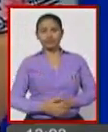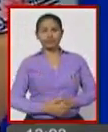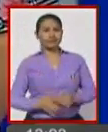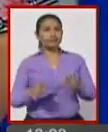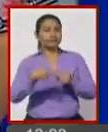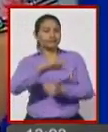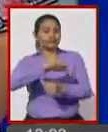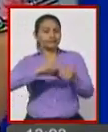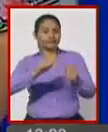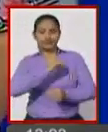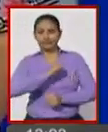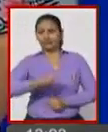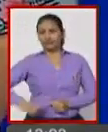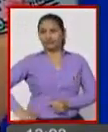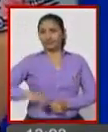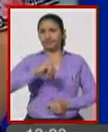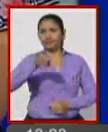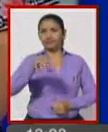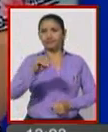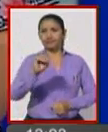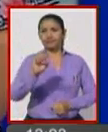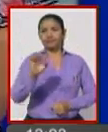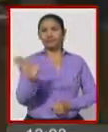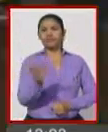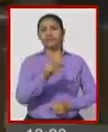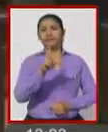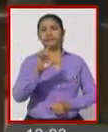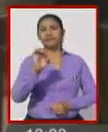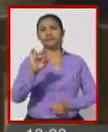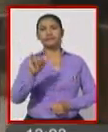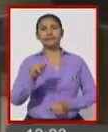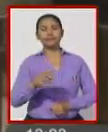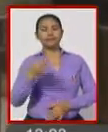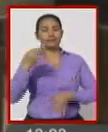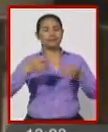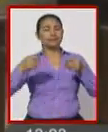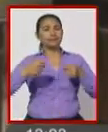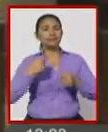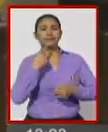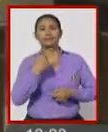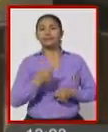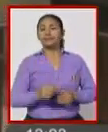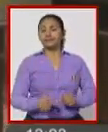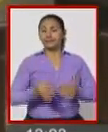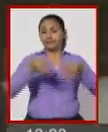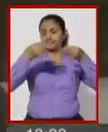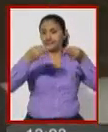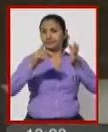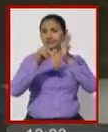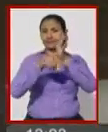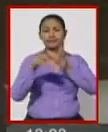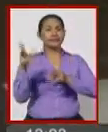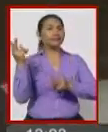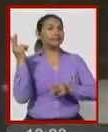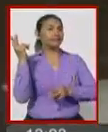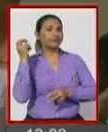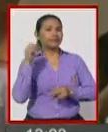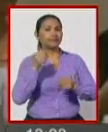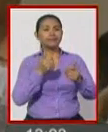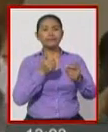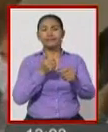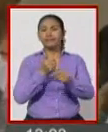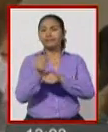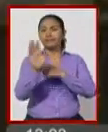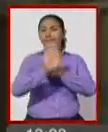en relación con el alcalde José María Leyes. El juez Fernando Pérez tomó la siguiente decisión después de escuchar a